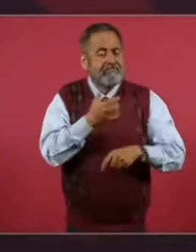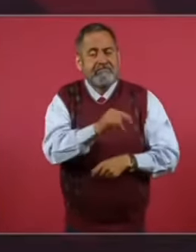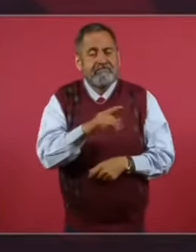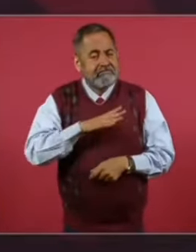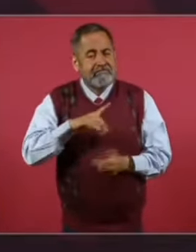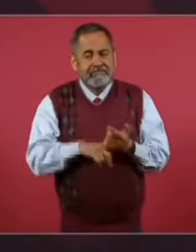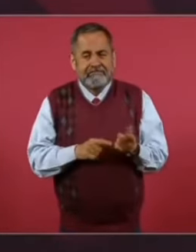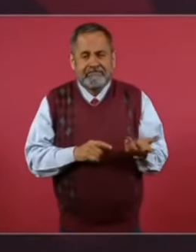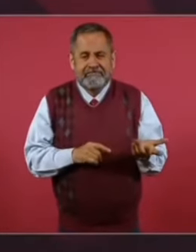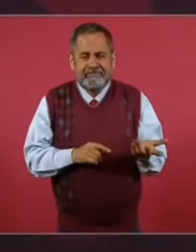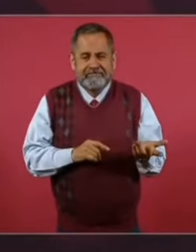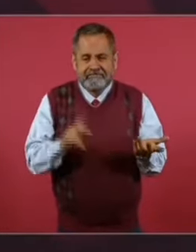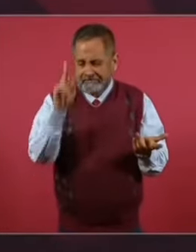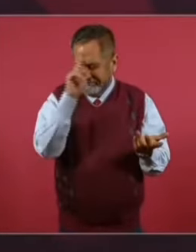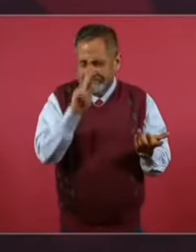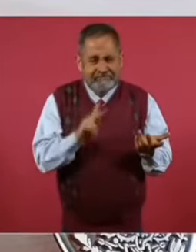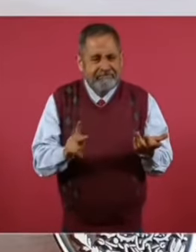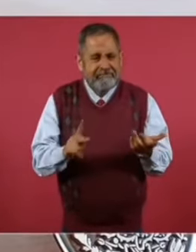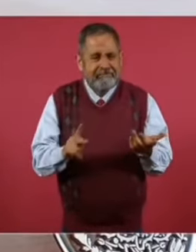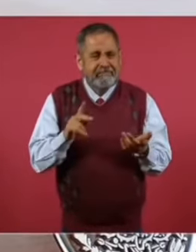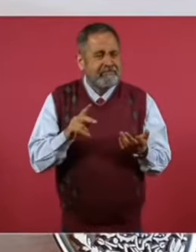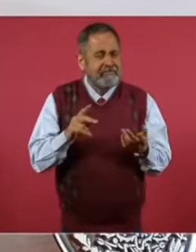de declinación